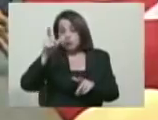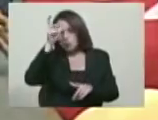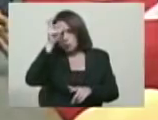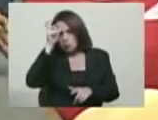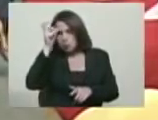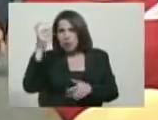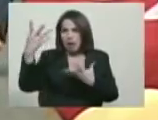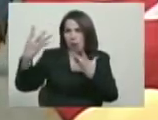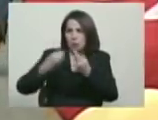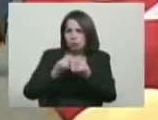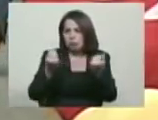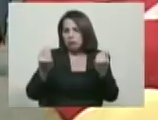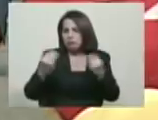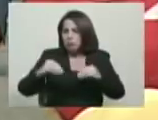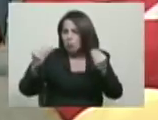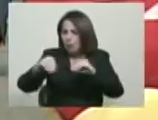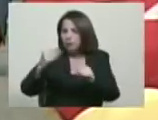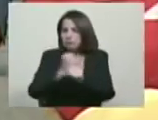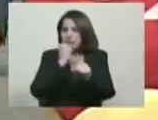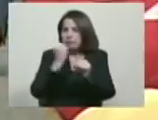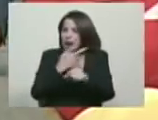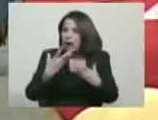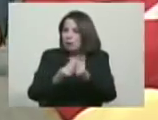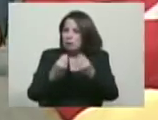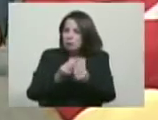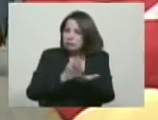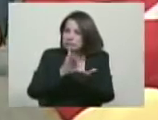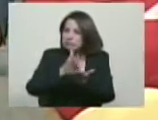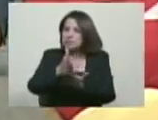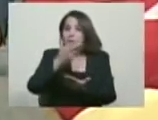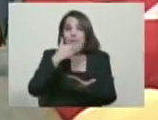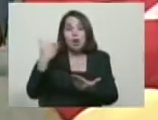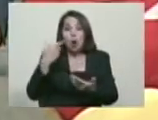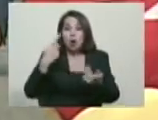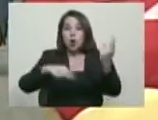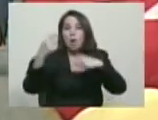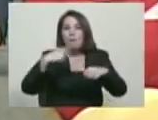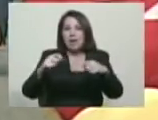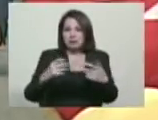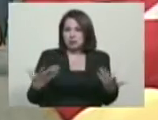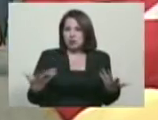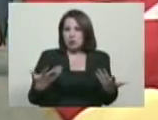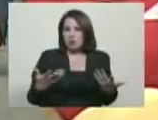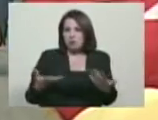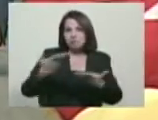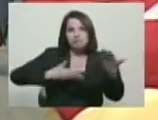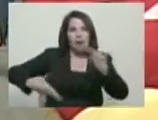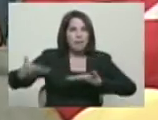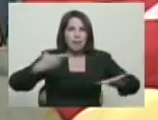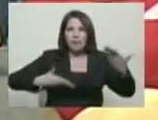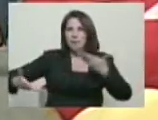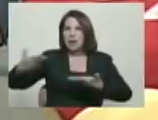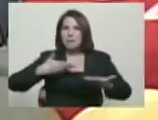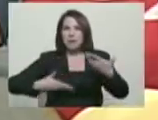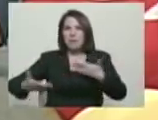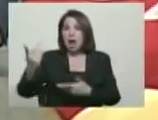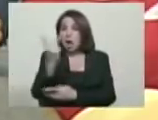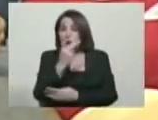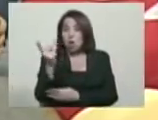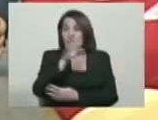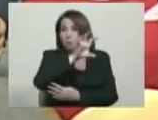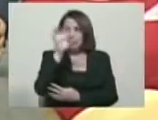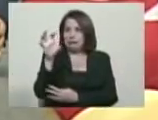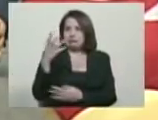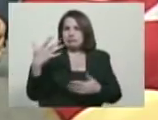etcétera, etcétera. Seguir mejorando el comercio, claro que sí. Seguir mejorando y fortaleciendo el comercio.